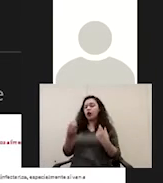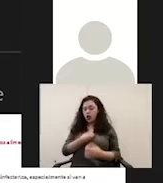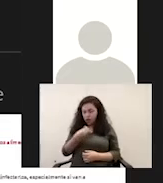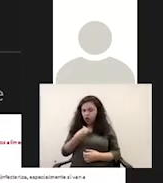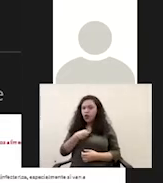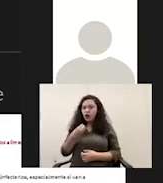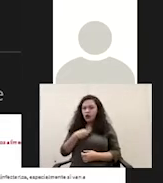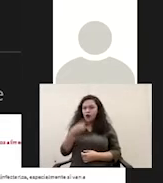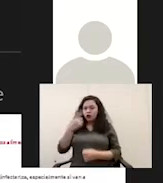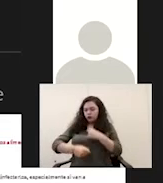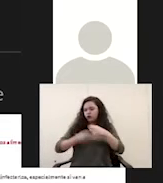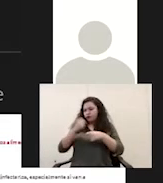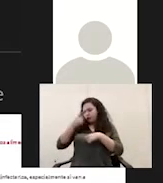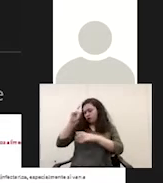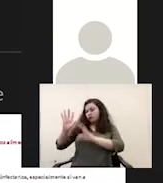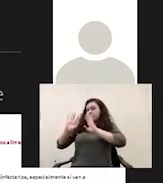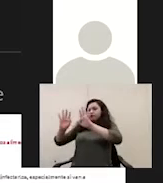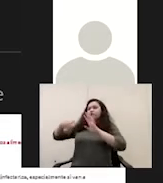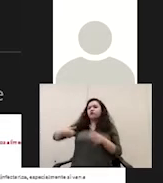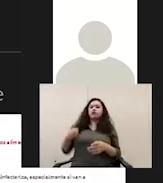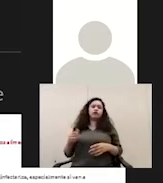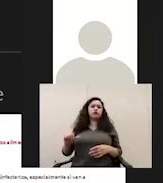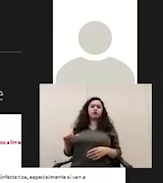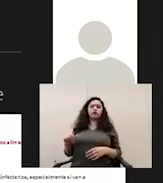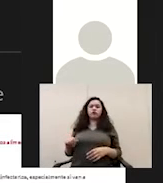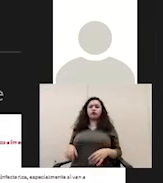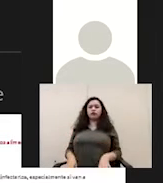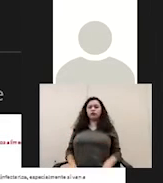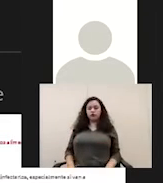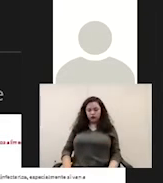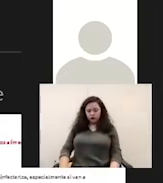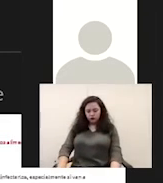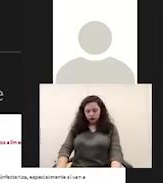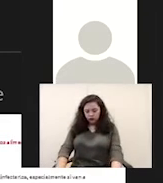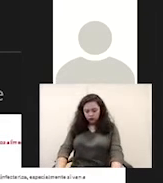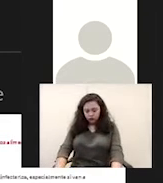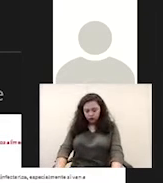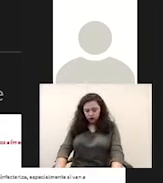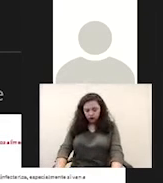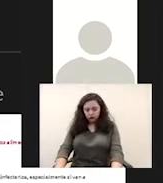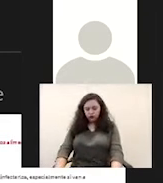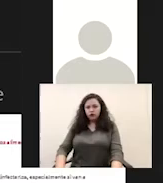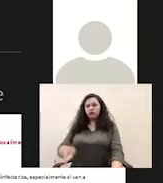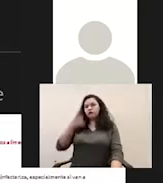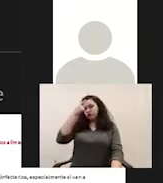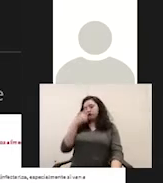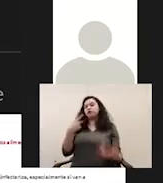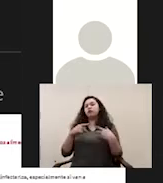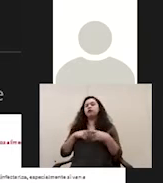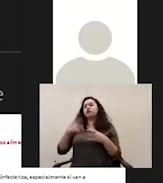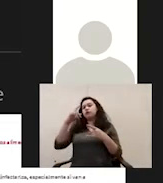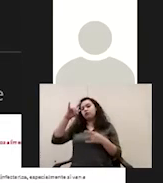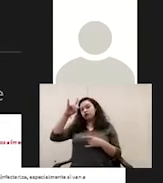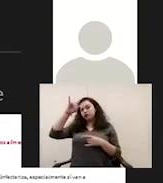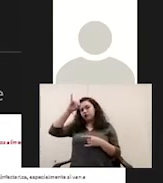un año de estar almacenadas cuando se encuentran en congelación. Pero en el caso de la refrigeración, se tienen que consumir